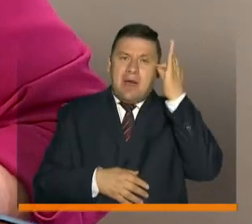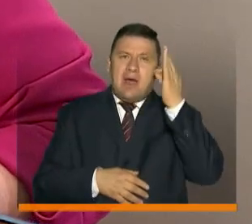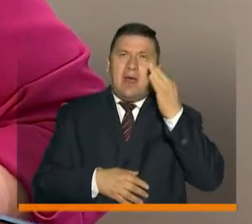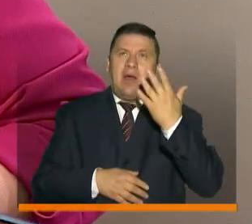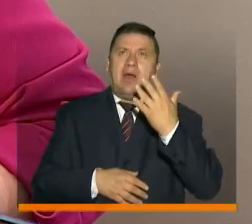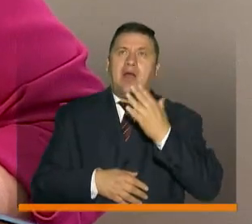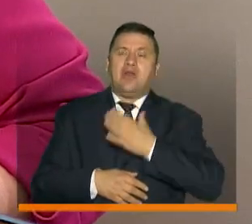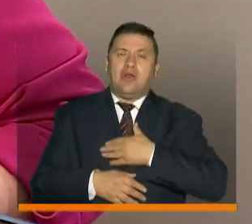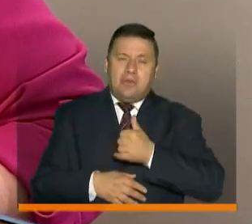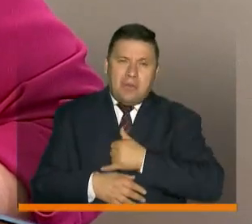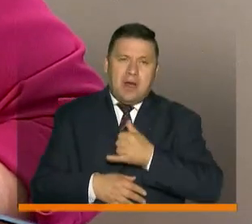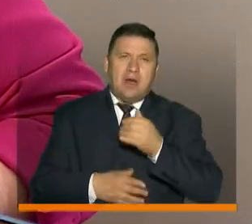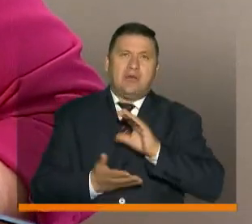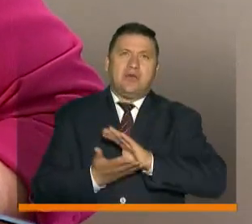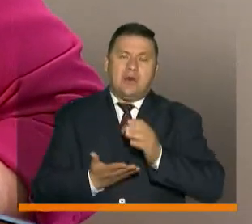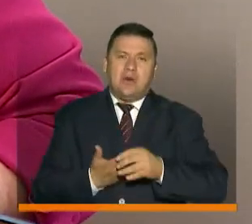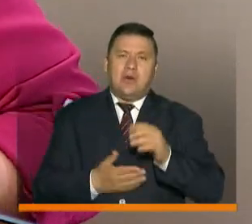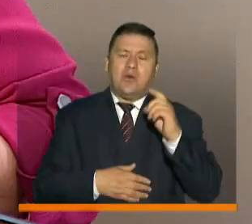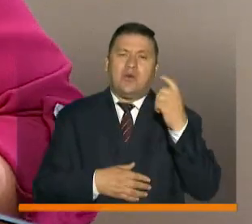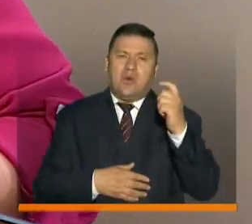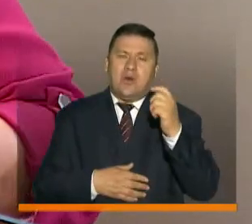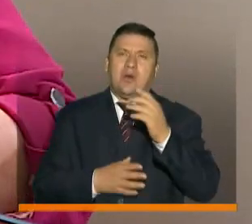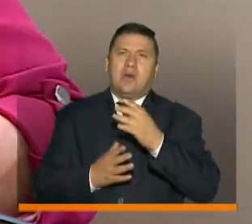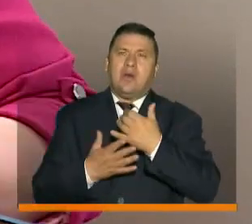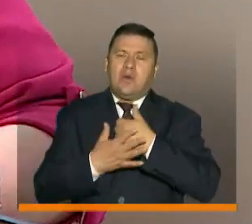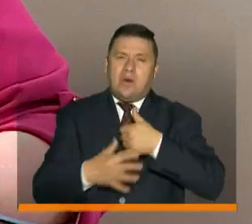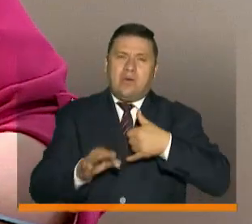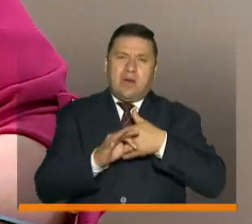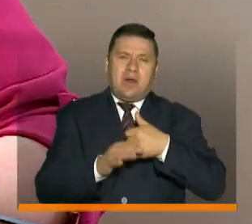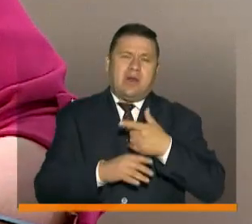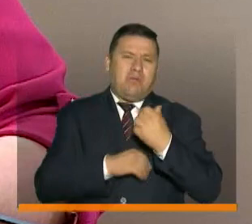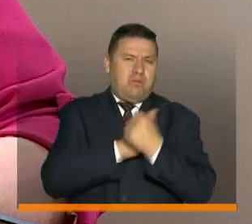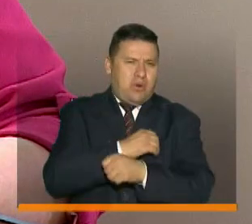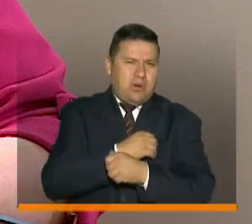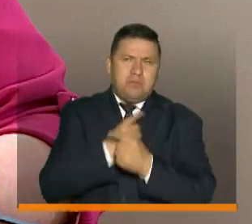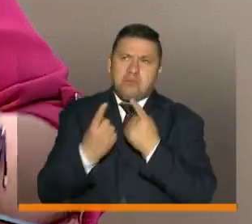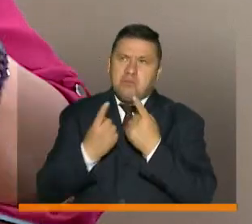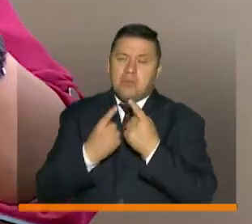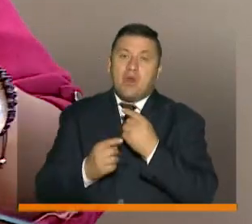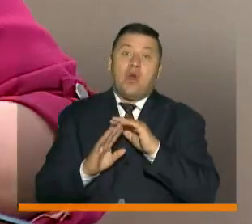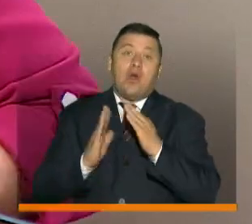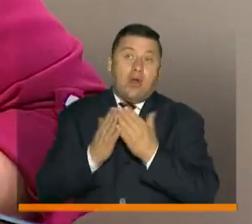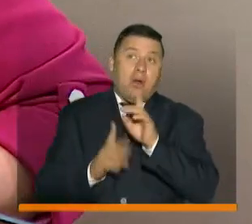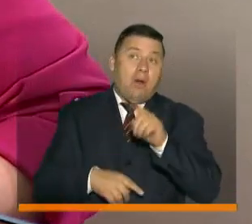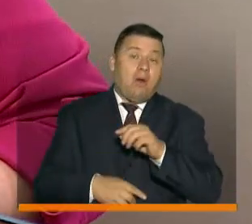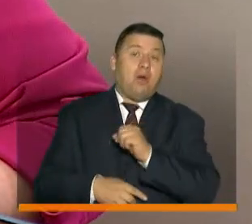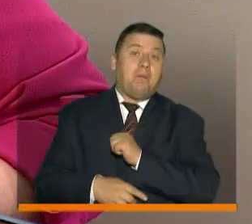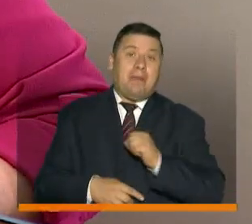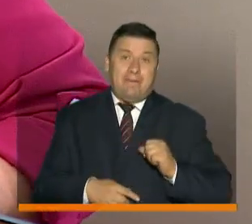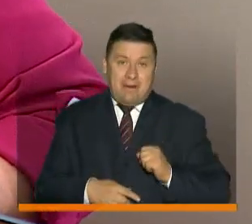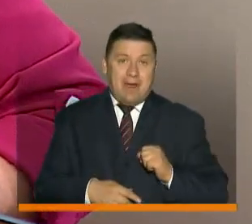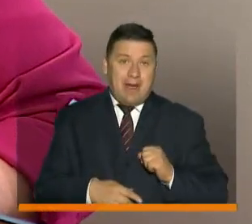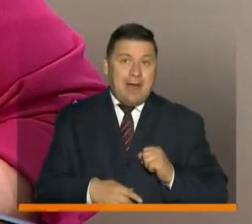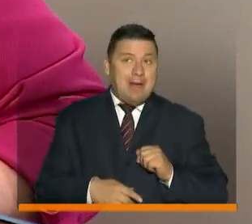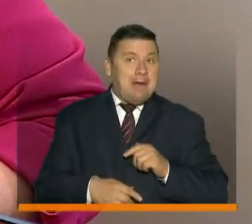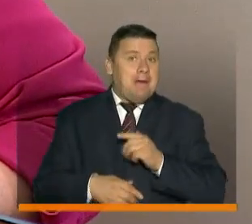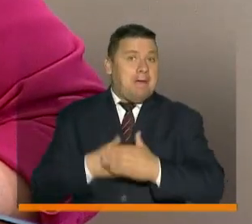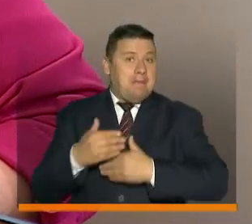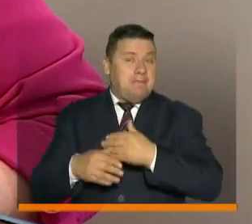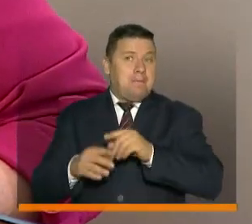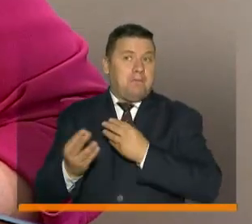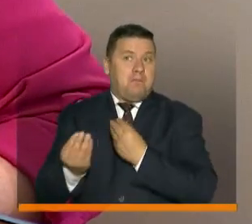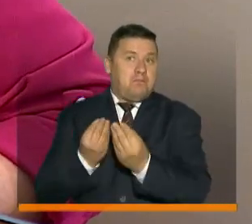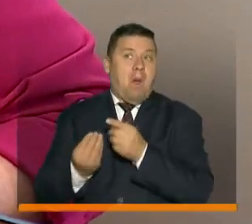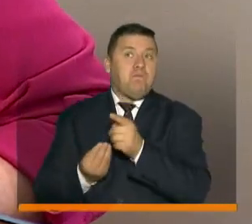Yopal, Ipiales, Tumaco, Cúcuta, Guaviare, Boyacá. Y adicionalmente para colegios privados que también ya se han venido dando activaciones bajo el proceso